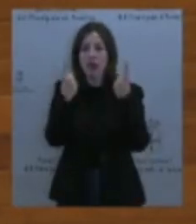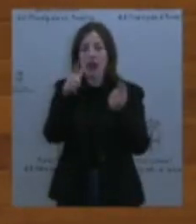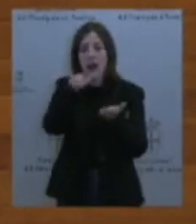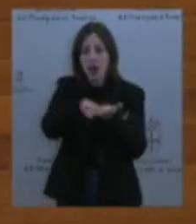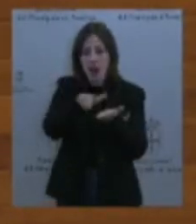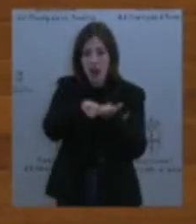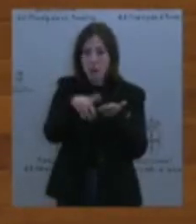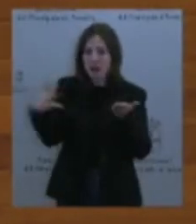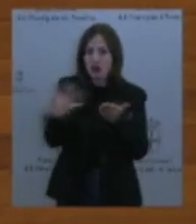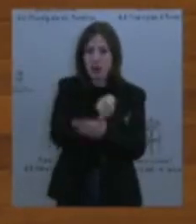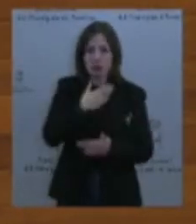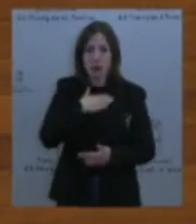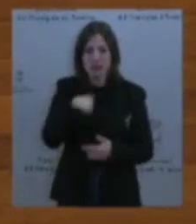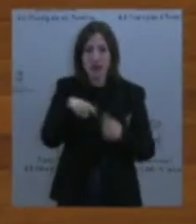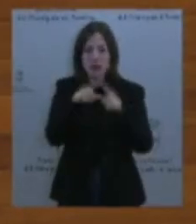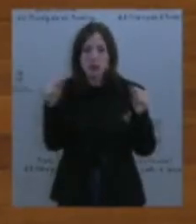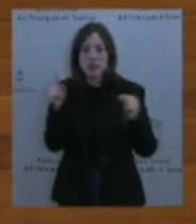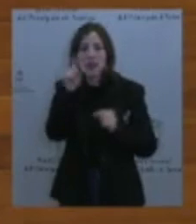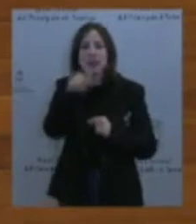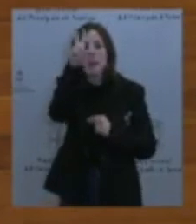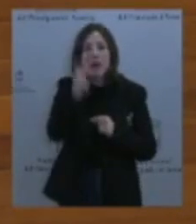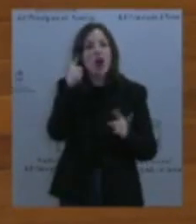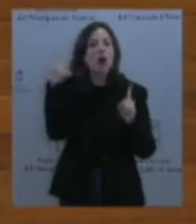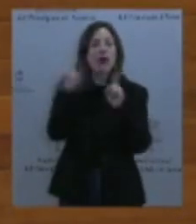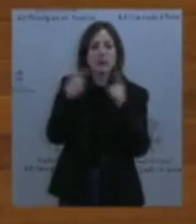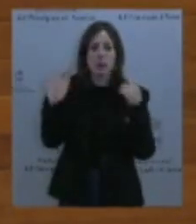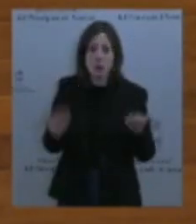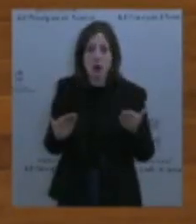que sirva como herramienta para encarar la crisis